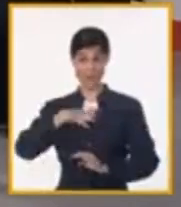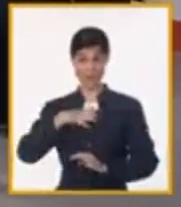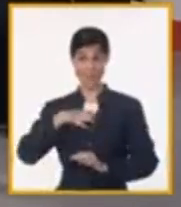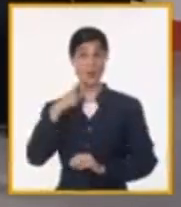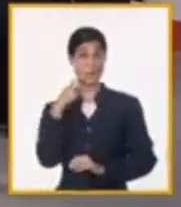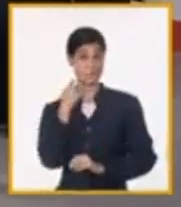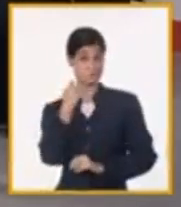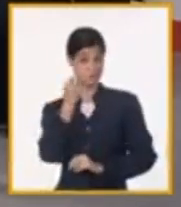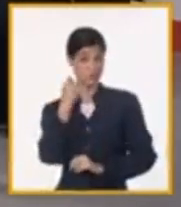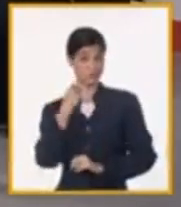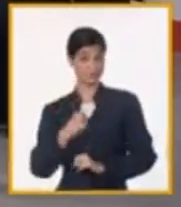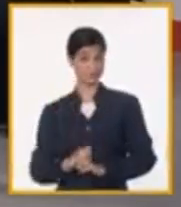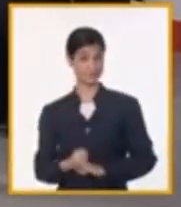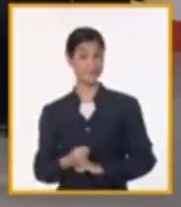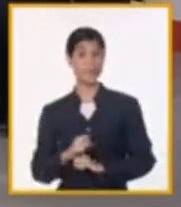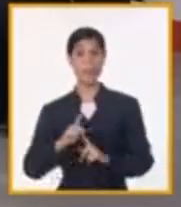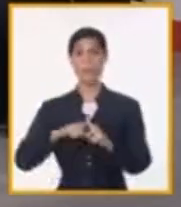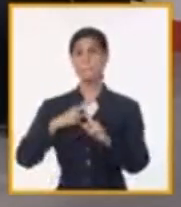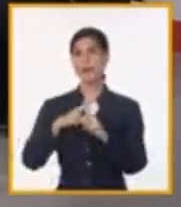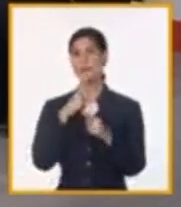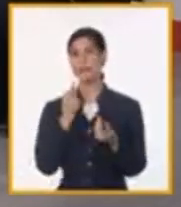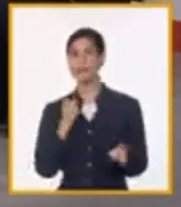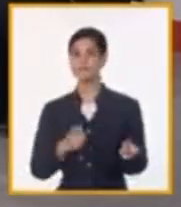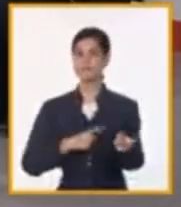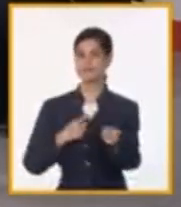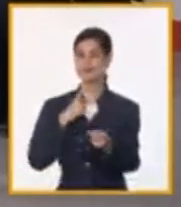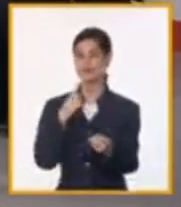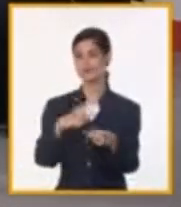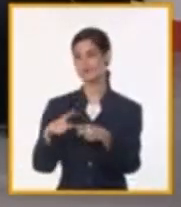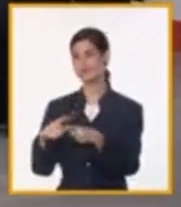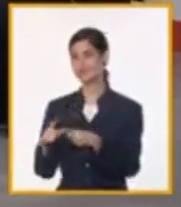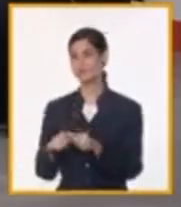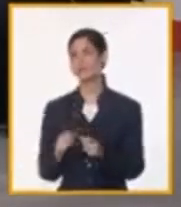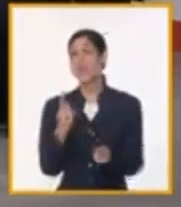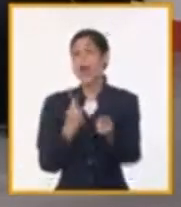guerra no tomando una de cierta manera algunos